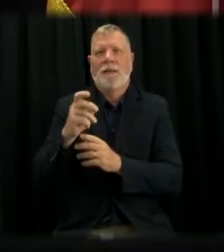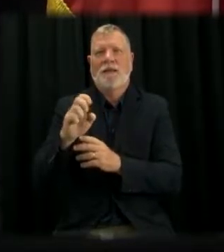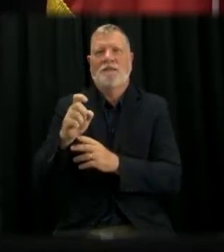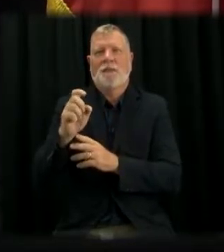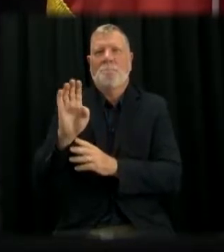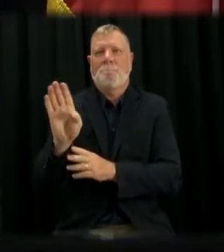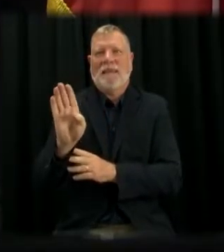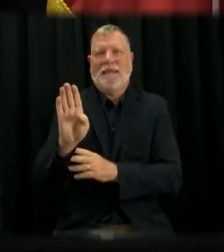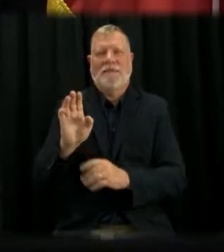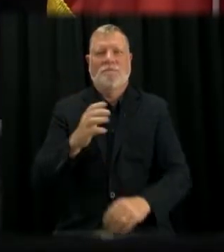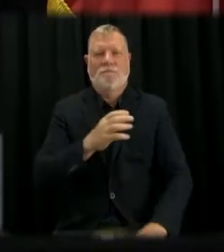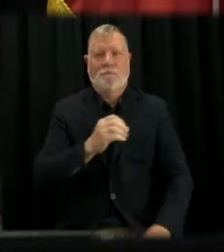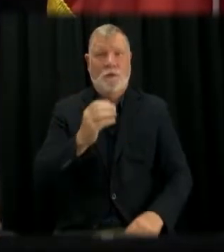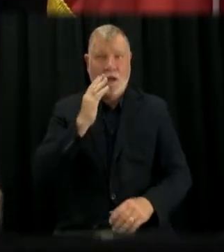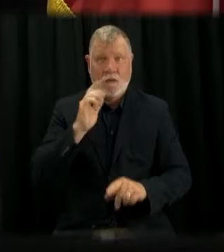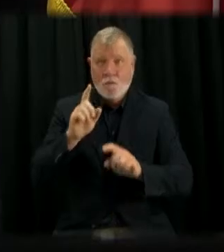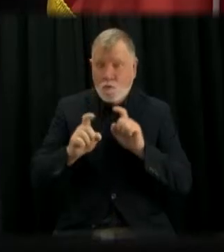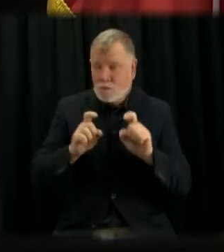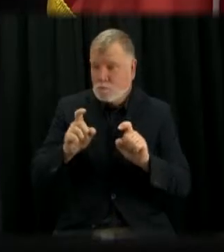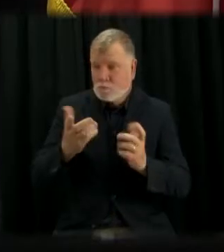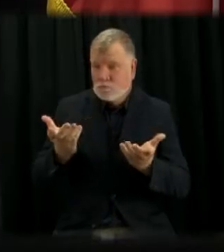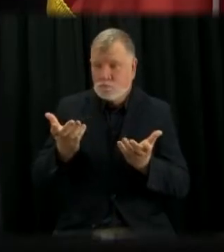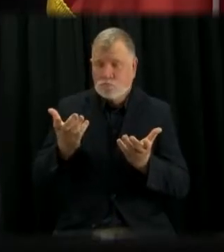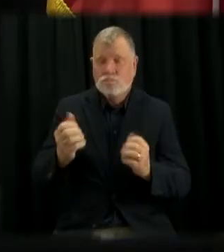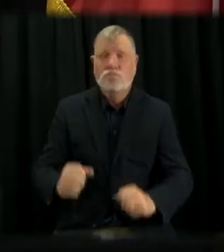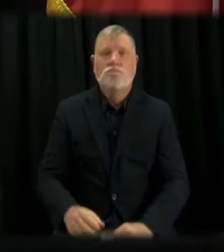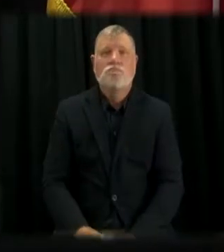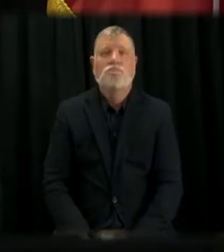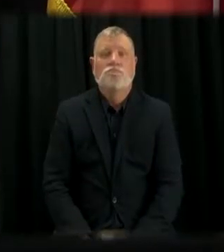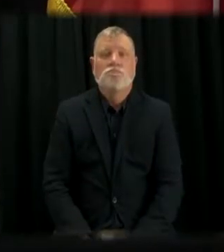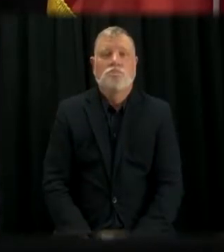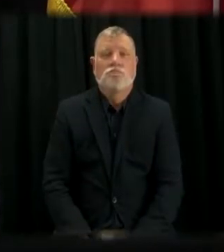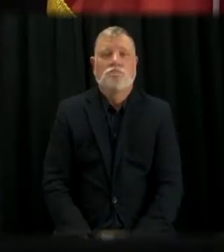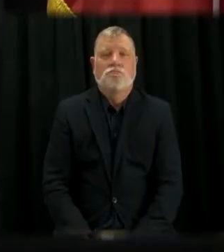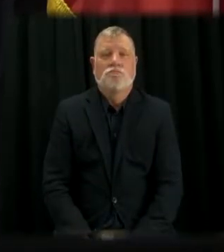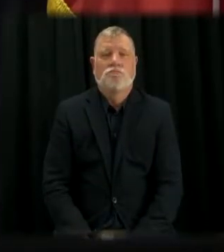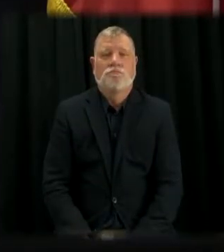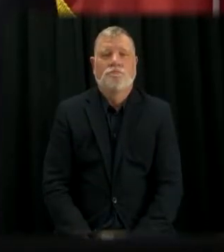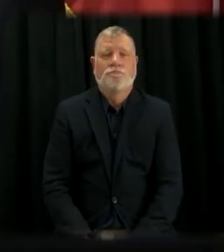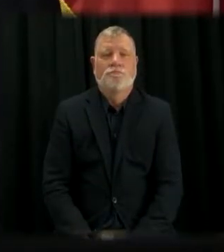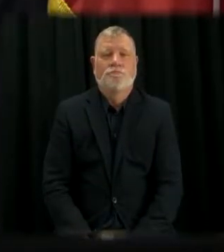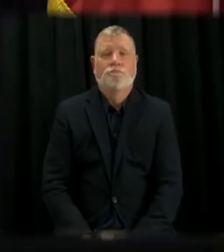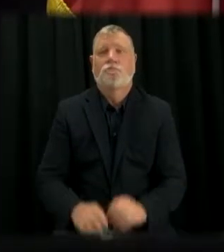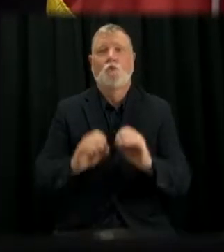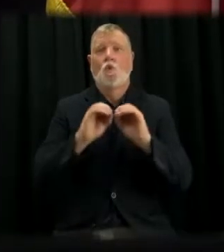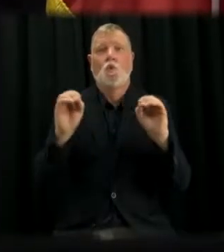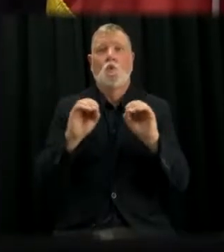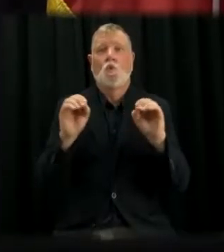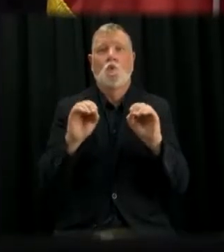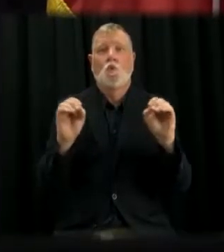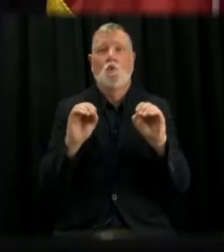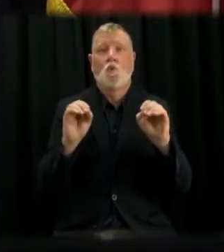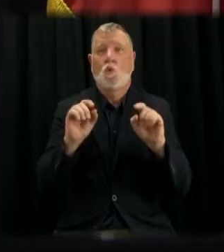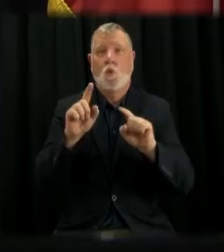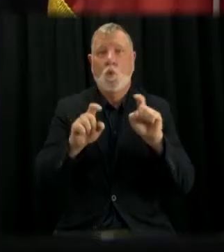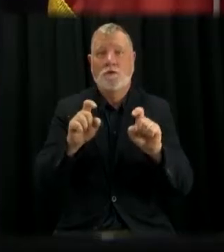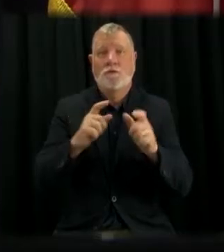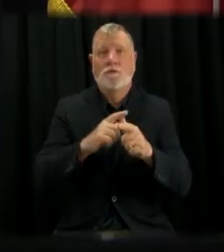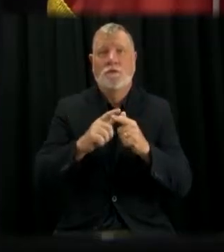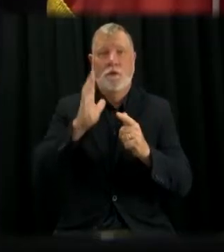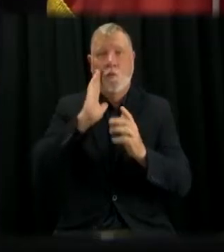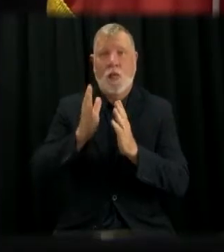Entonces, Puesto que no hay